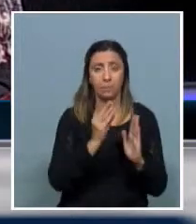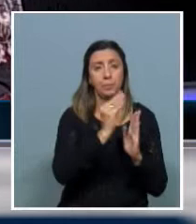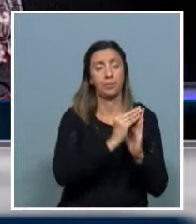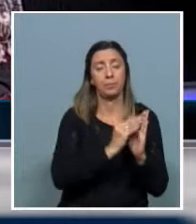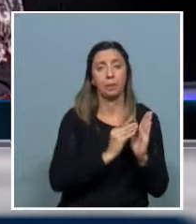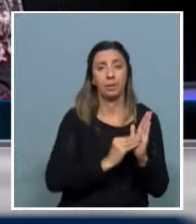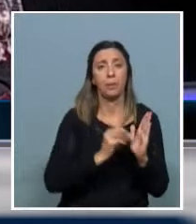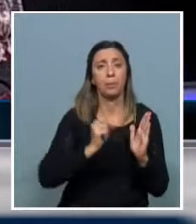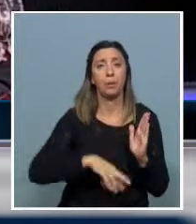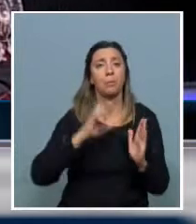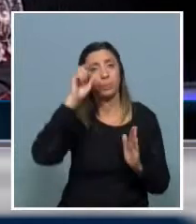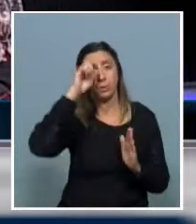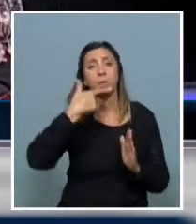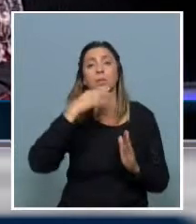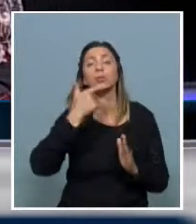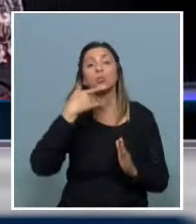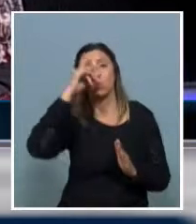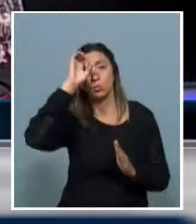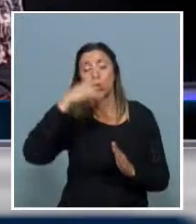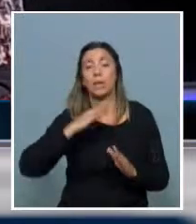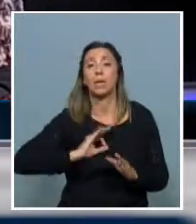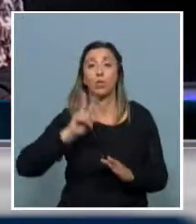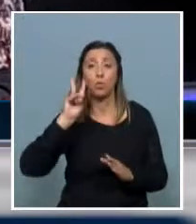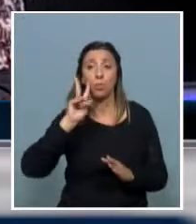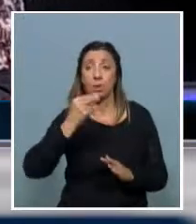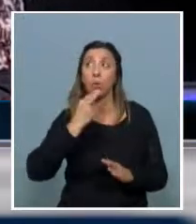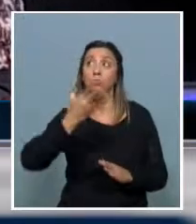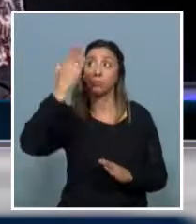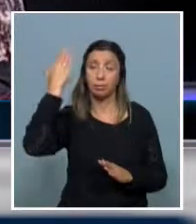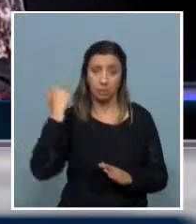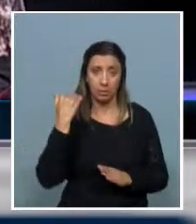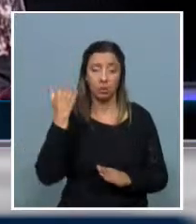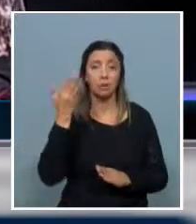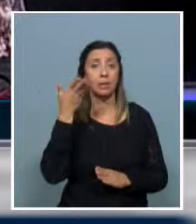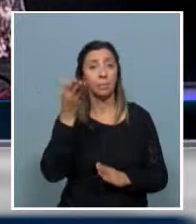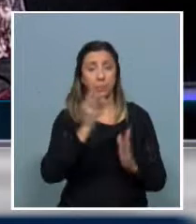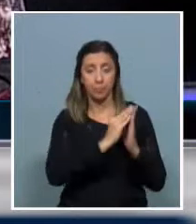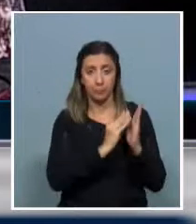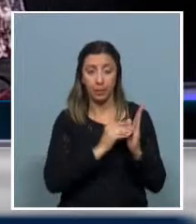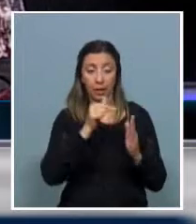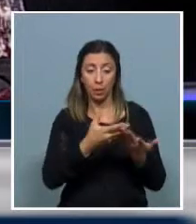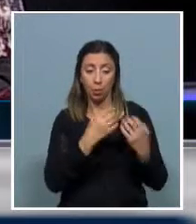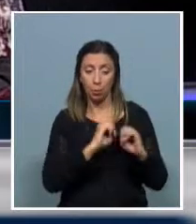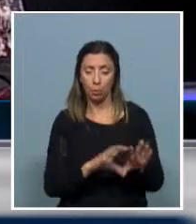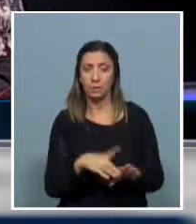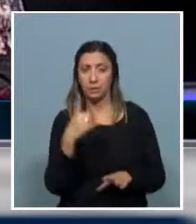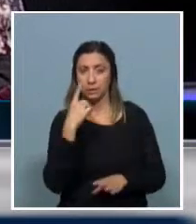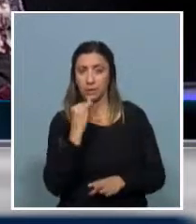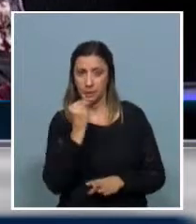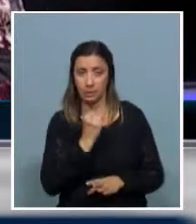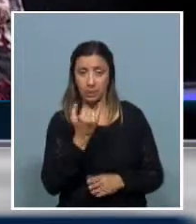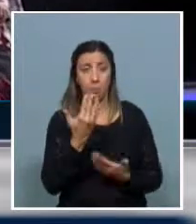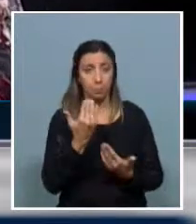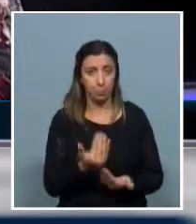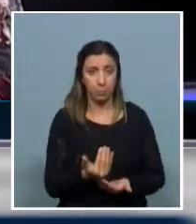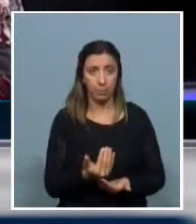inscripciones para los planes Progreso y Sueños en el año 2011. Allí lo primero que se determina es que para